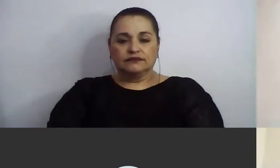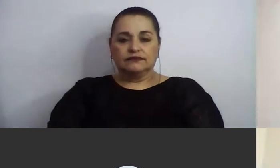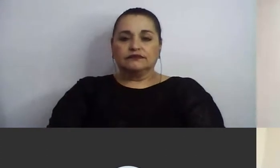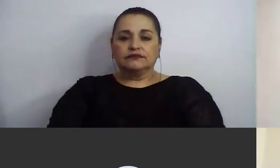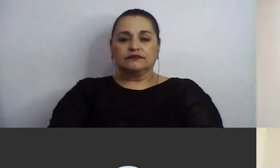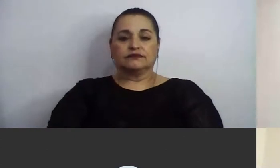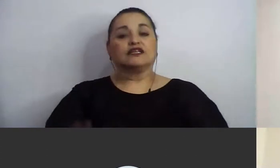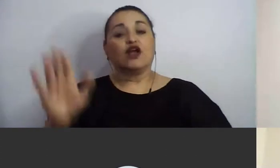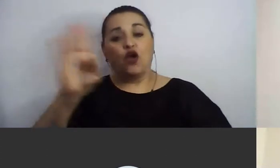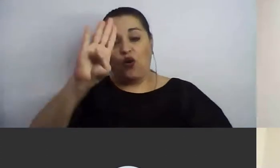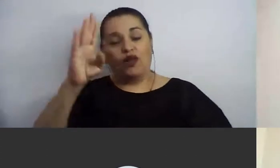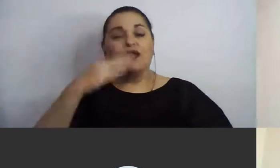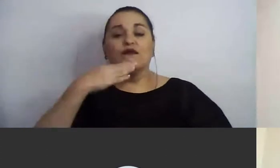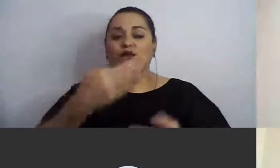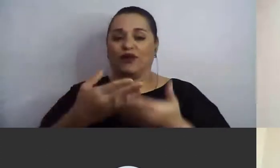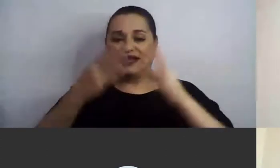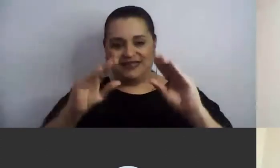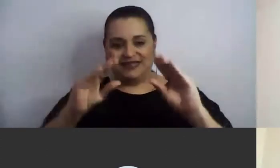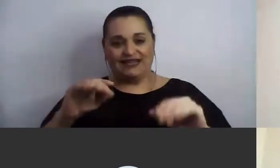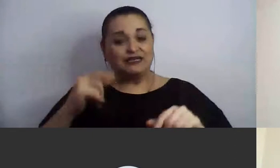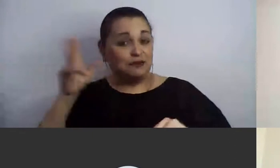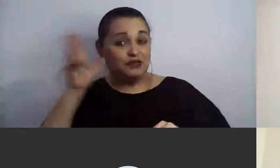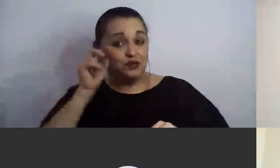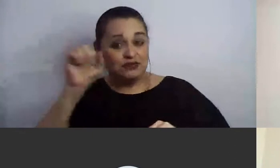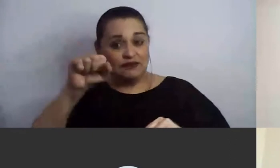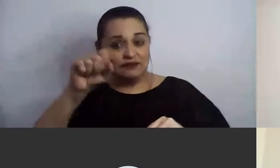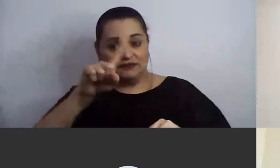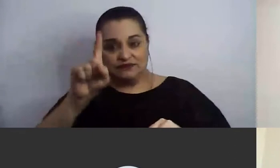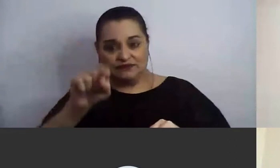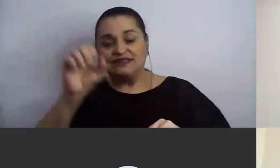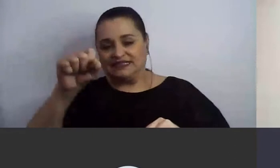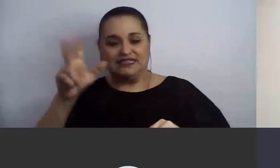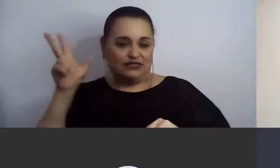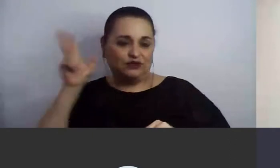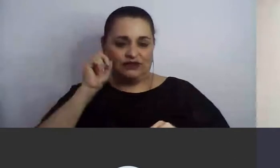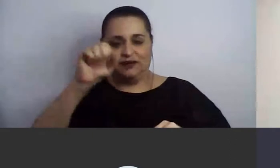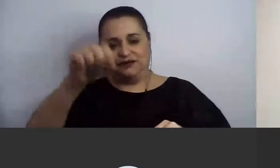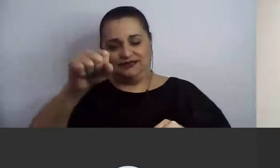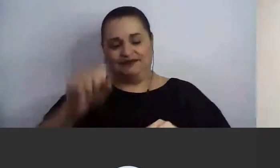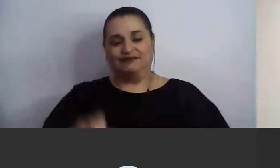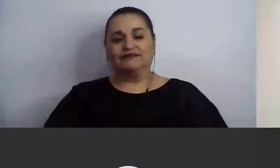hola buenas tardes ¿me escuchan? sí señora sí la escuchamos